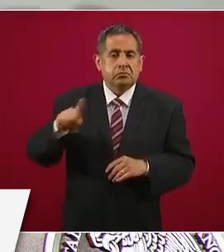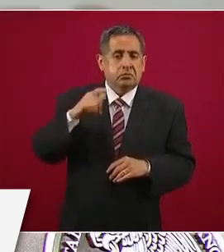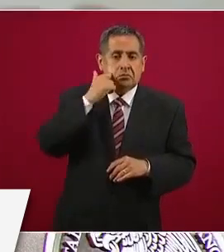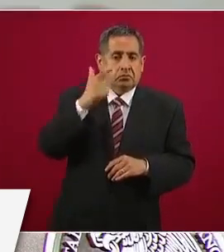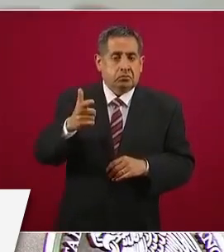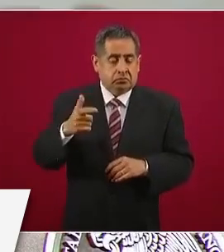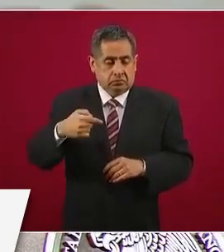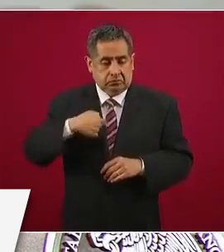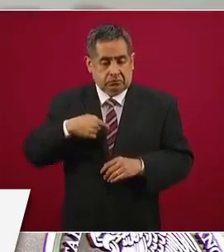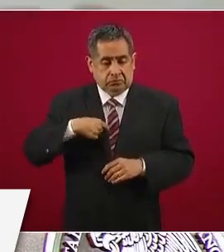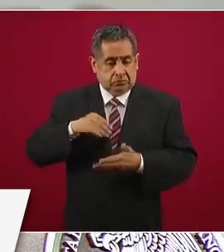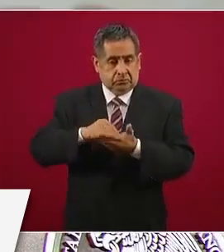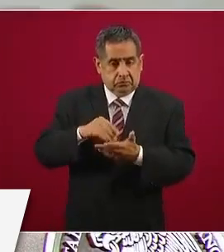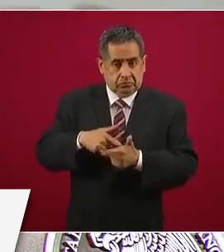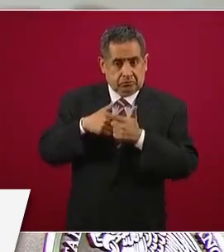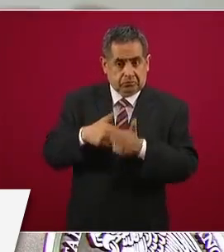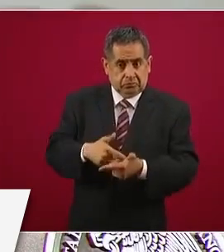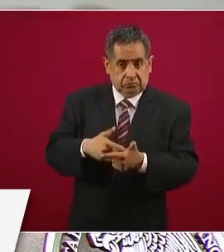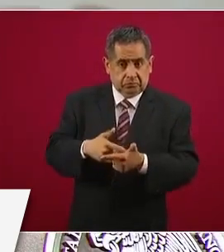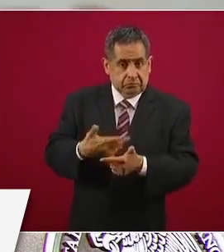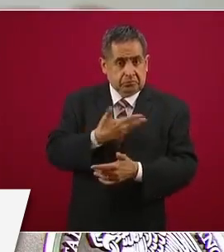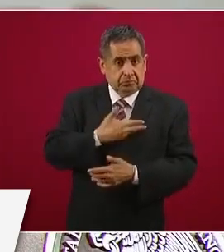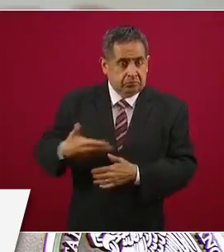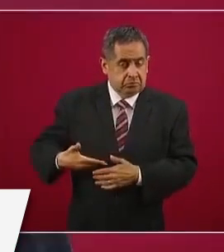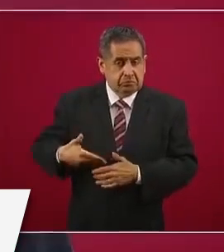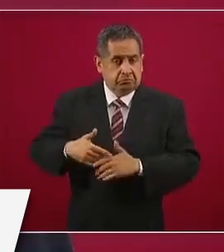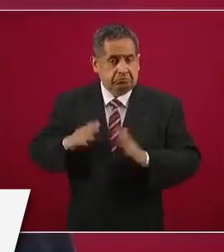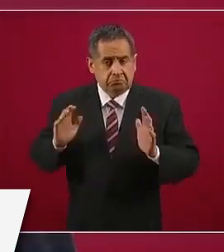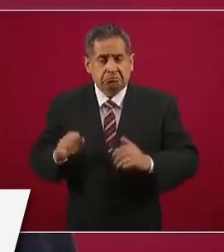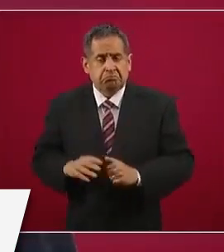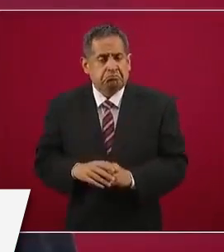yo siga de presidente,